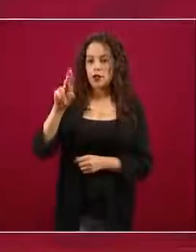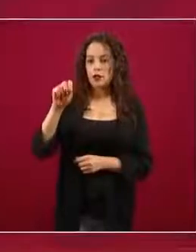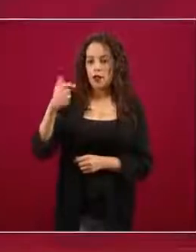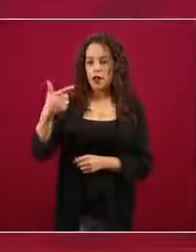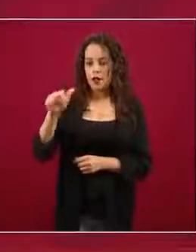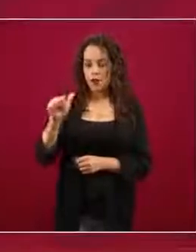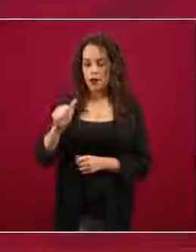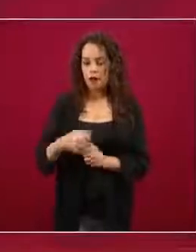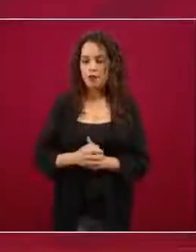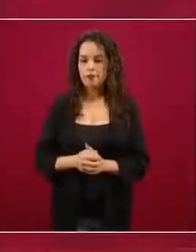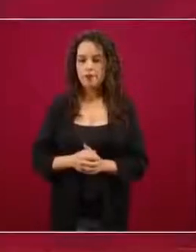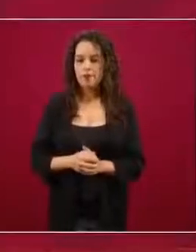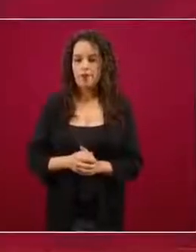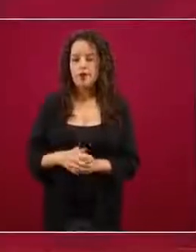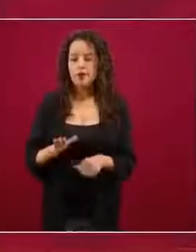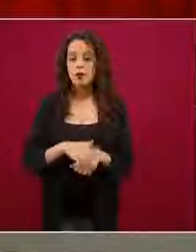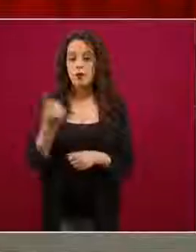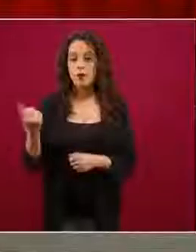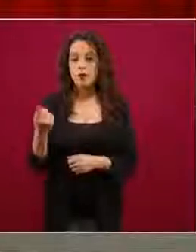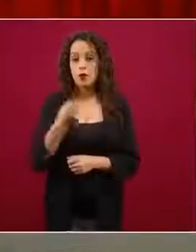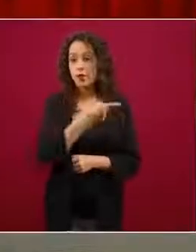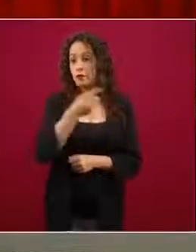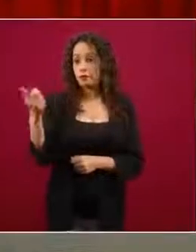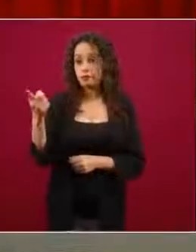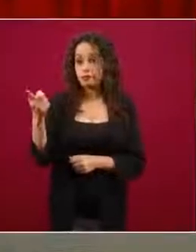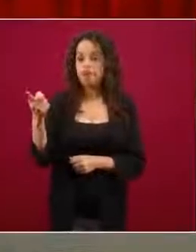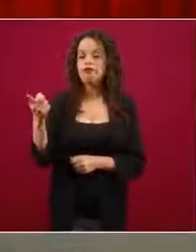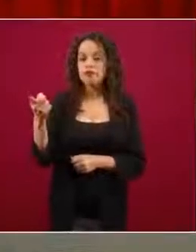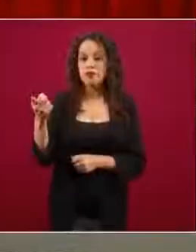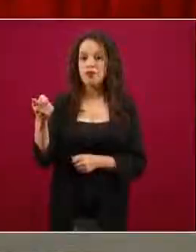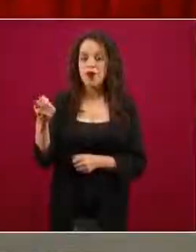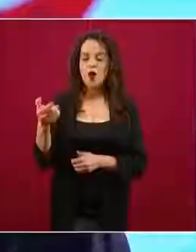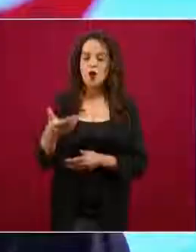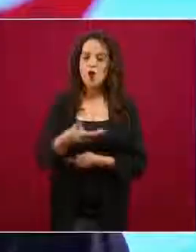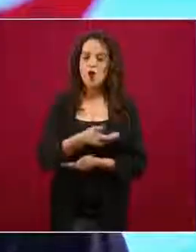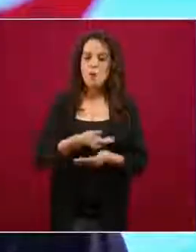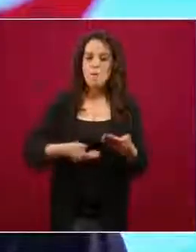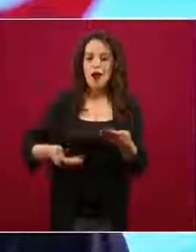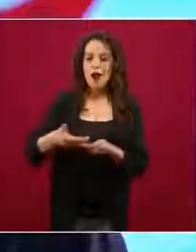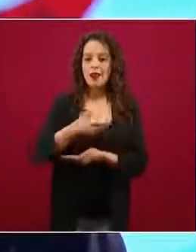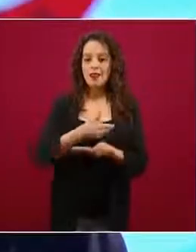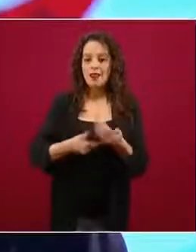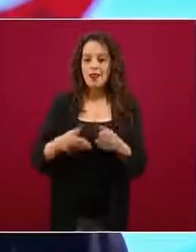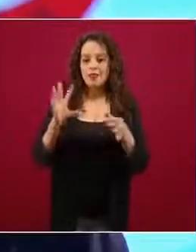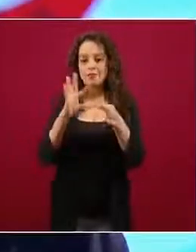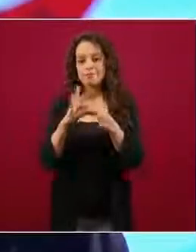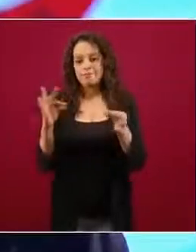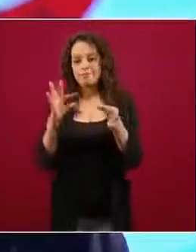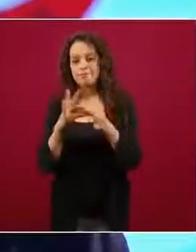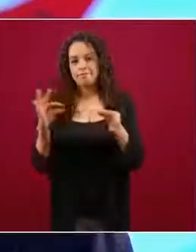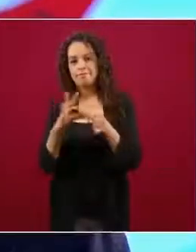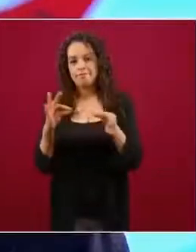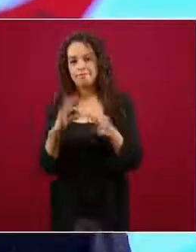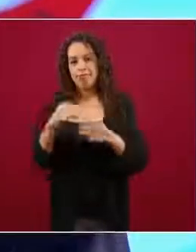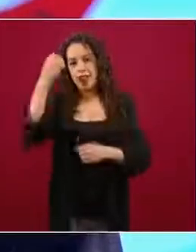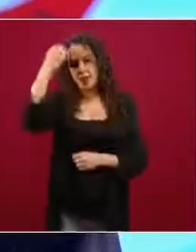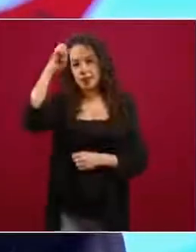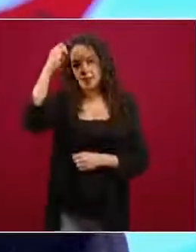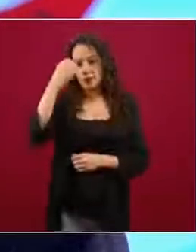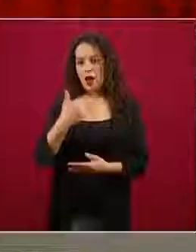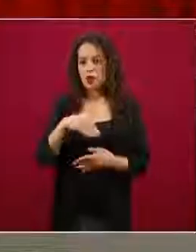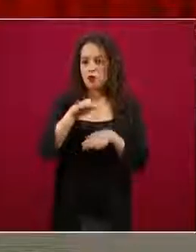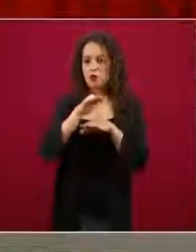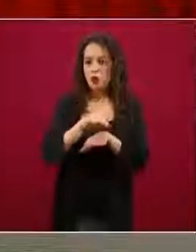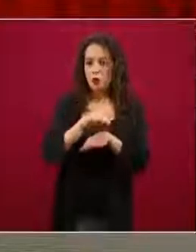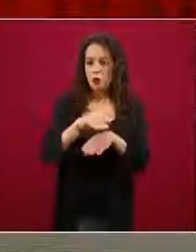la gentileza y amabilidad de compartir un testimonio para poder hablar sobre las situaciones de las personas adultas